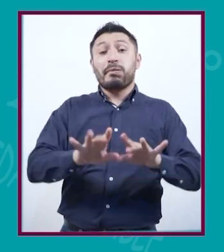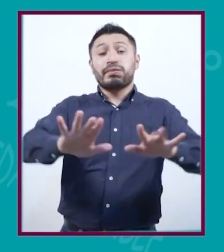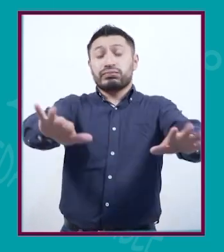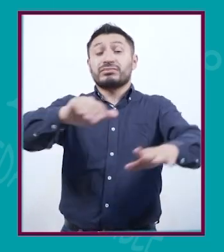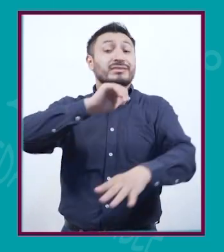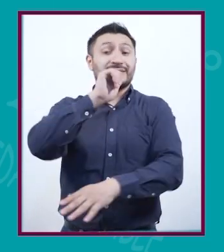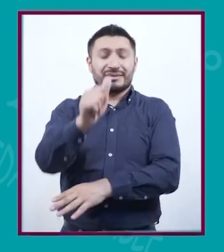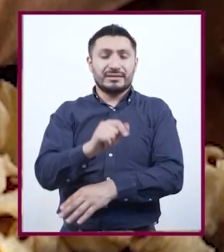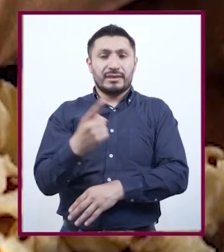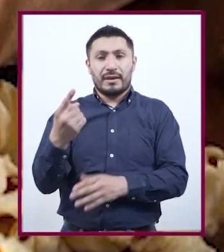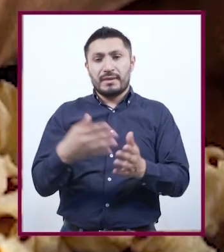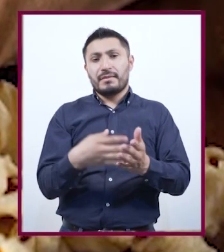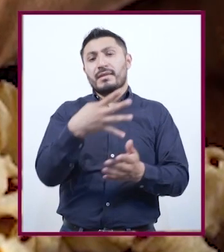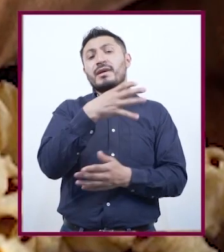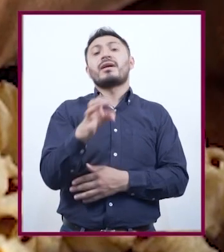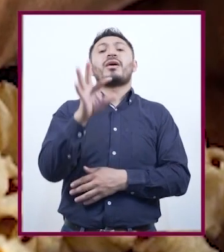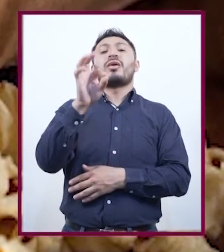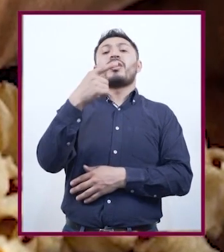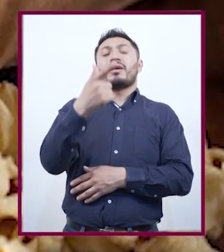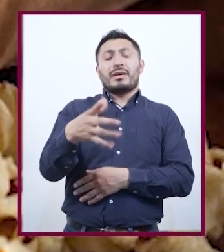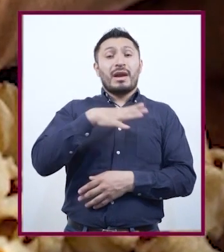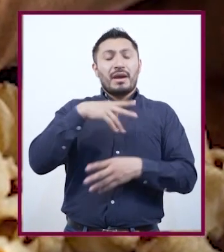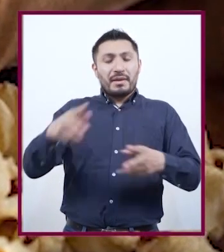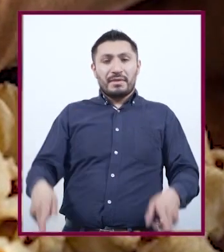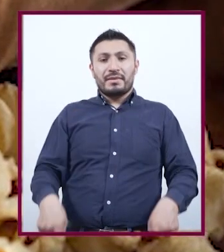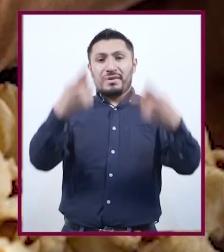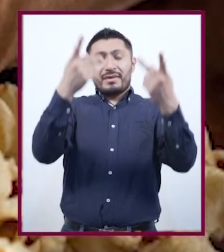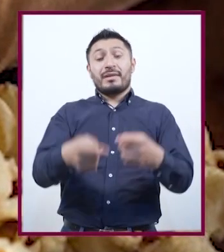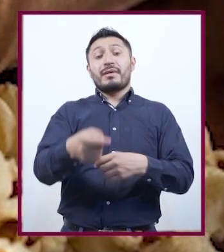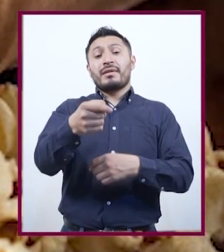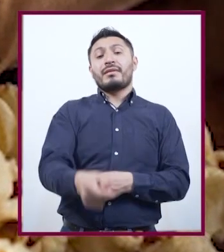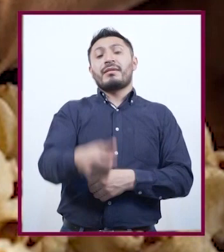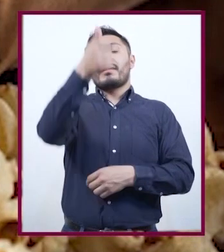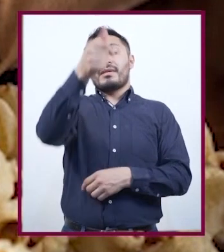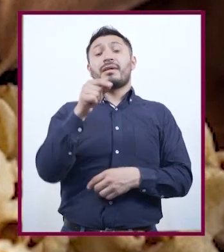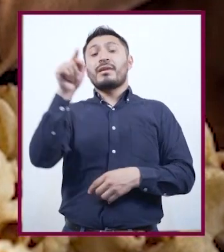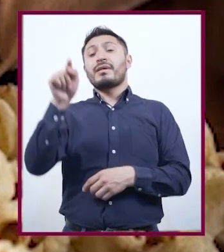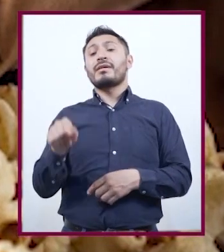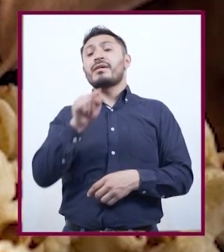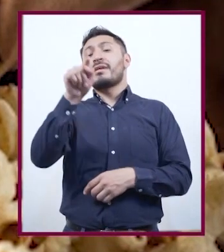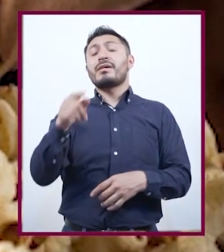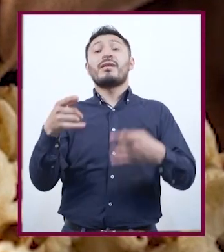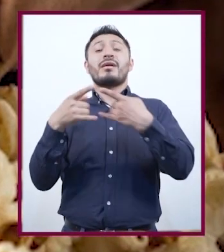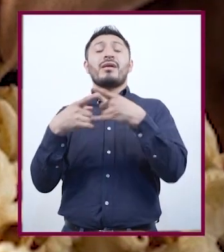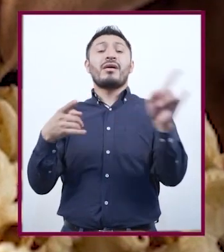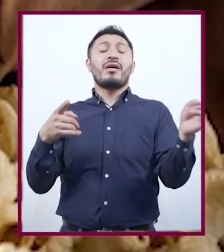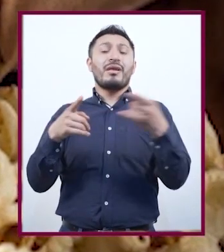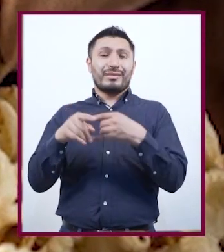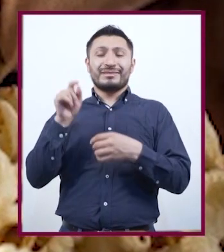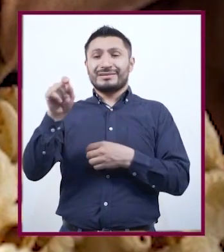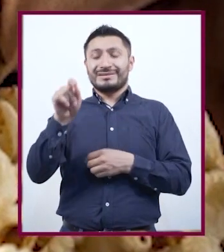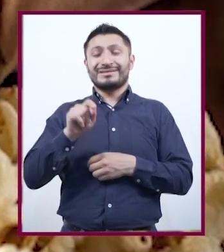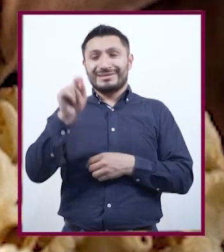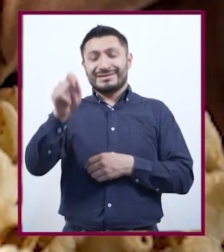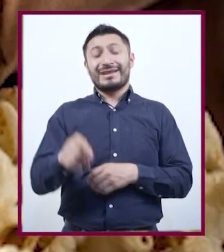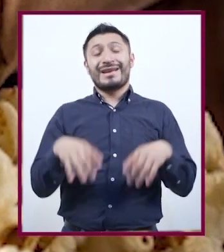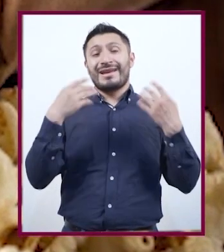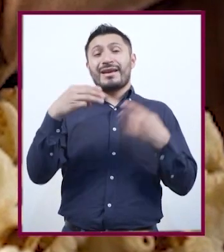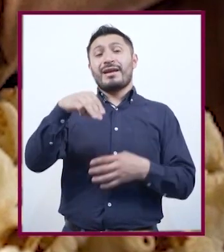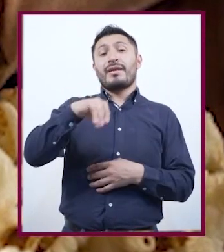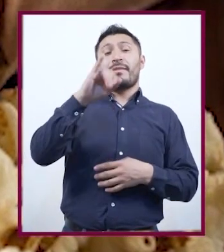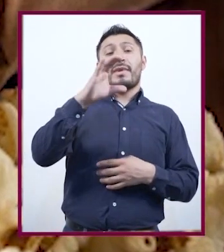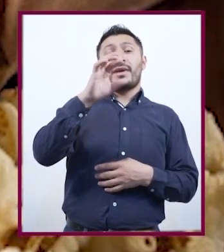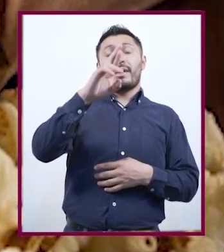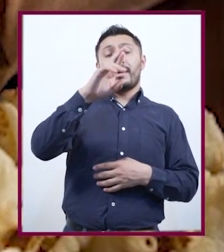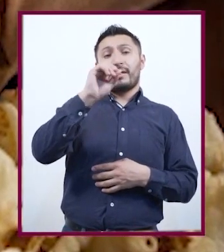se dispersara. En 1947 salió al mercado el primer horno comercial de microondas. Fue